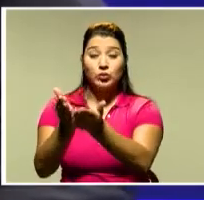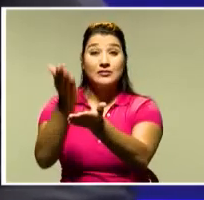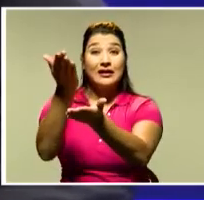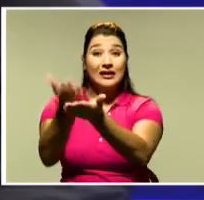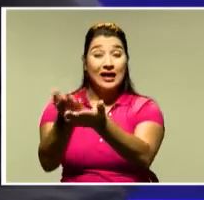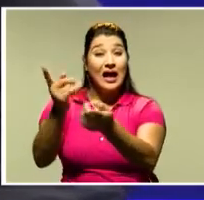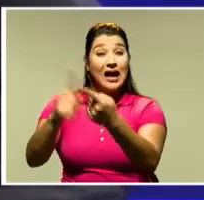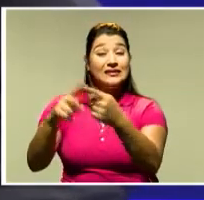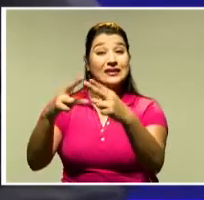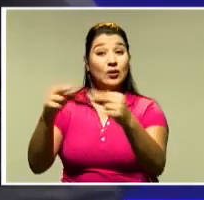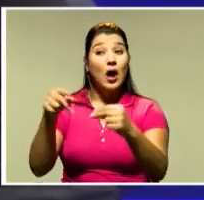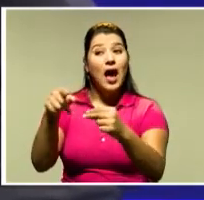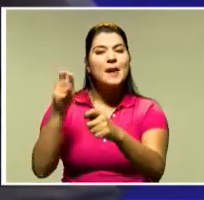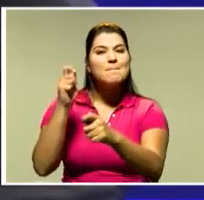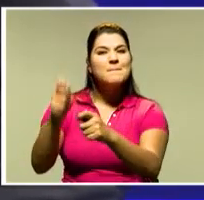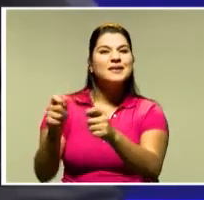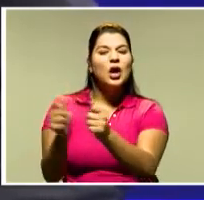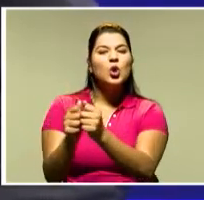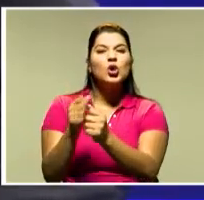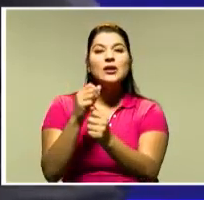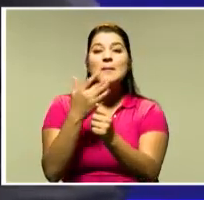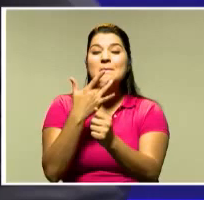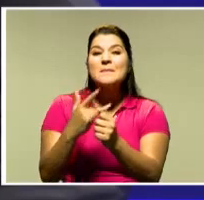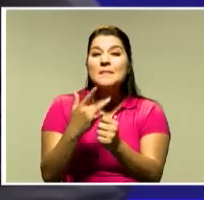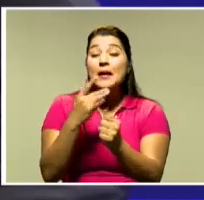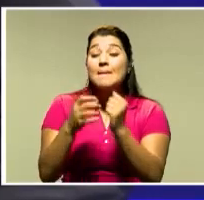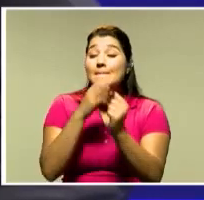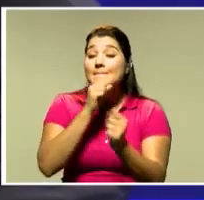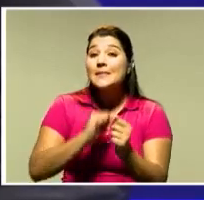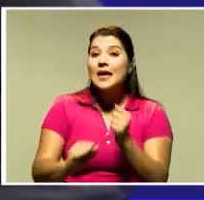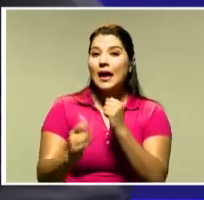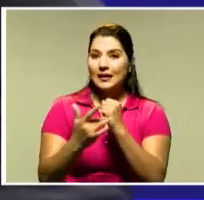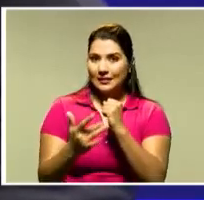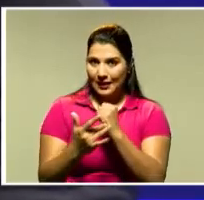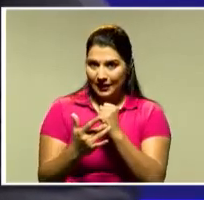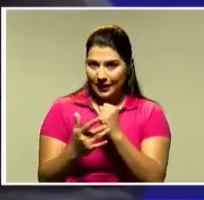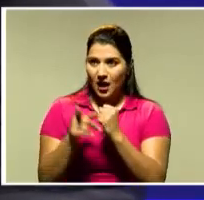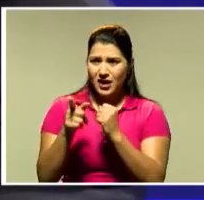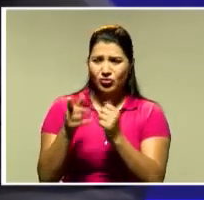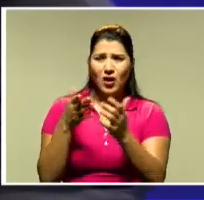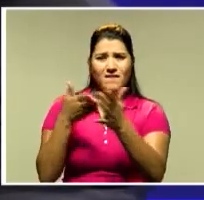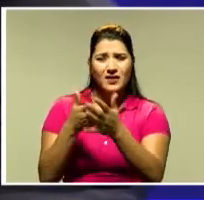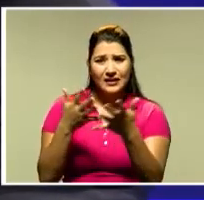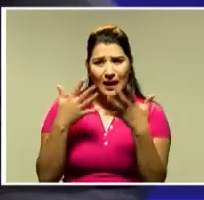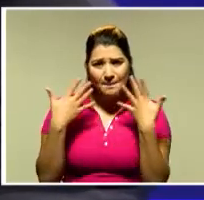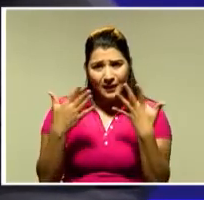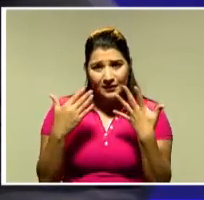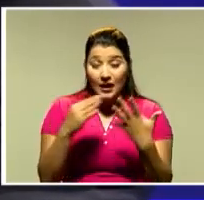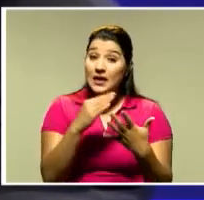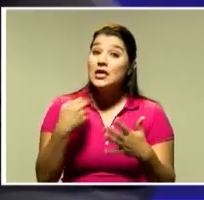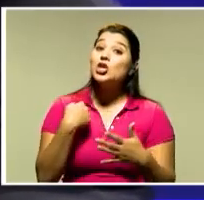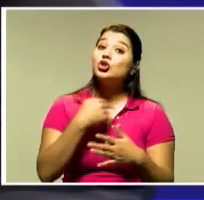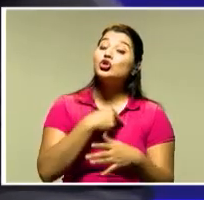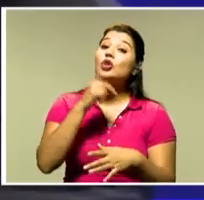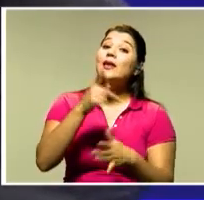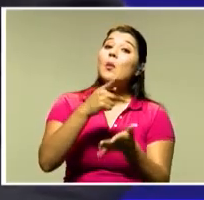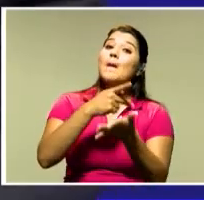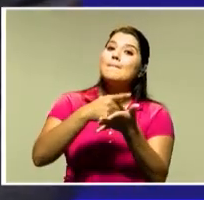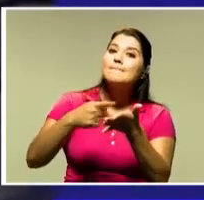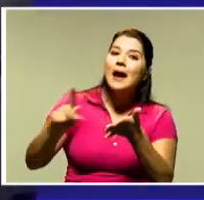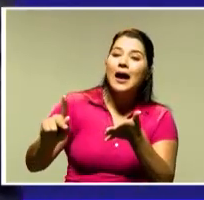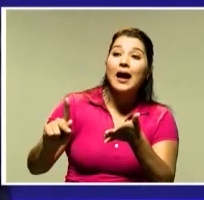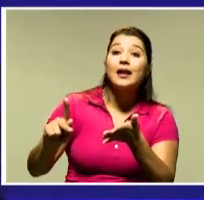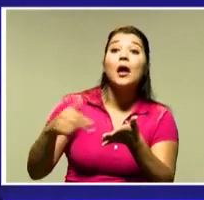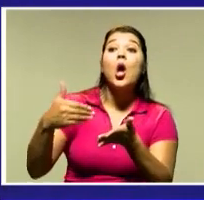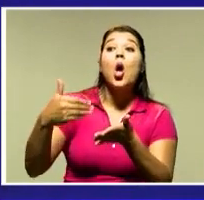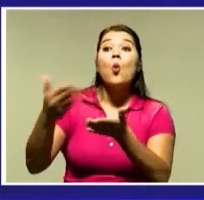arrastreras más dañinas para el medio ambiente, y Además, tenemos que pagar el costo de